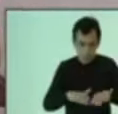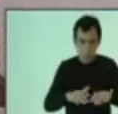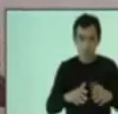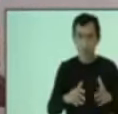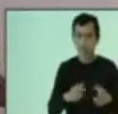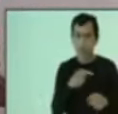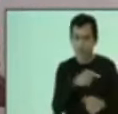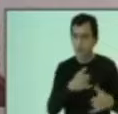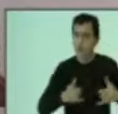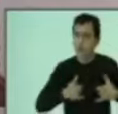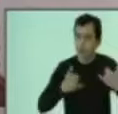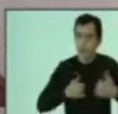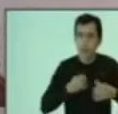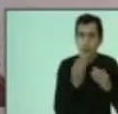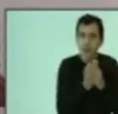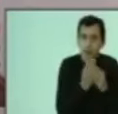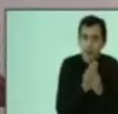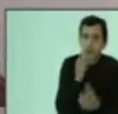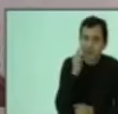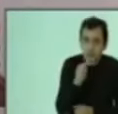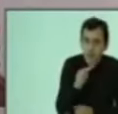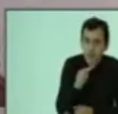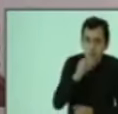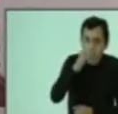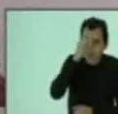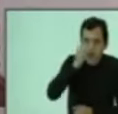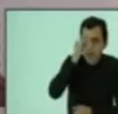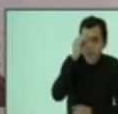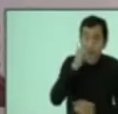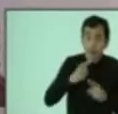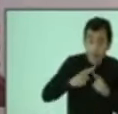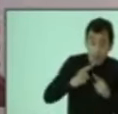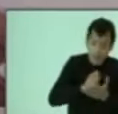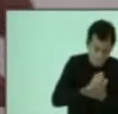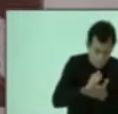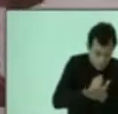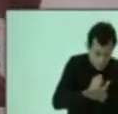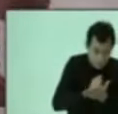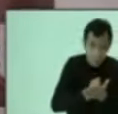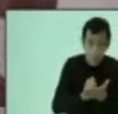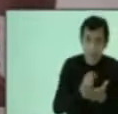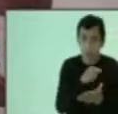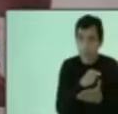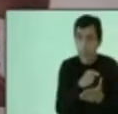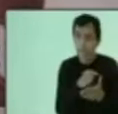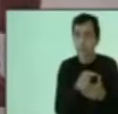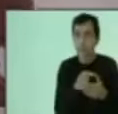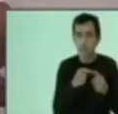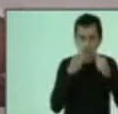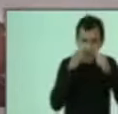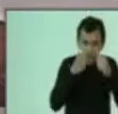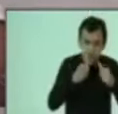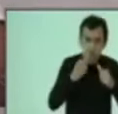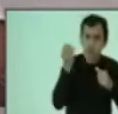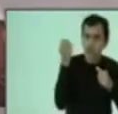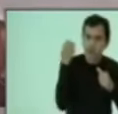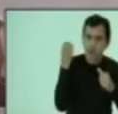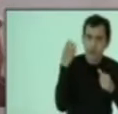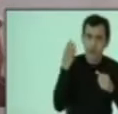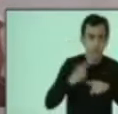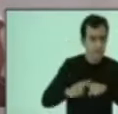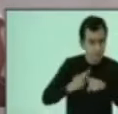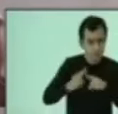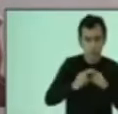jóvenes allí reciban sus clases, allí hagan sus tareas, allí reciban orientaciones, conferencias, incluso